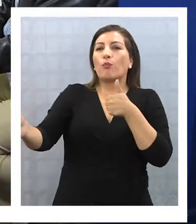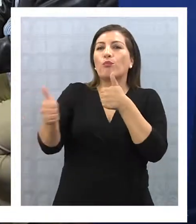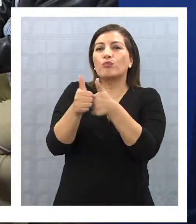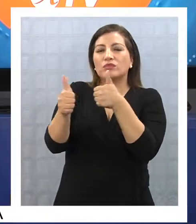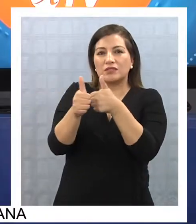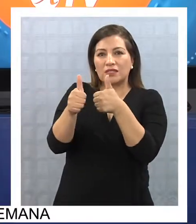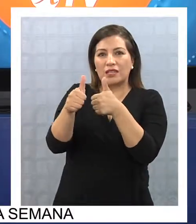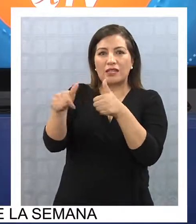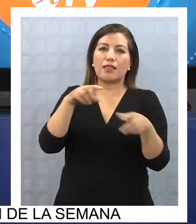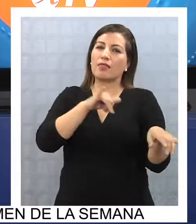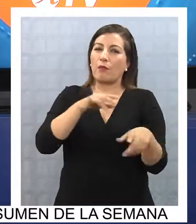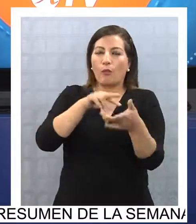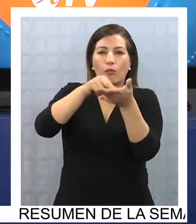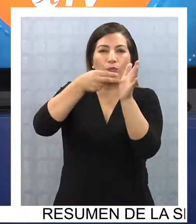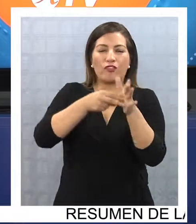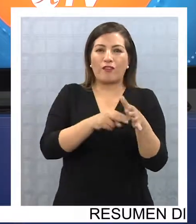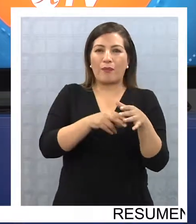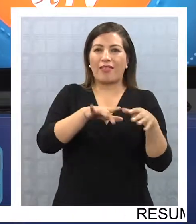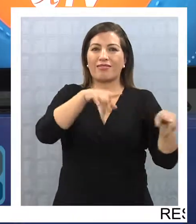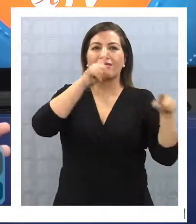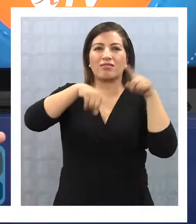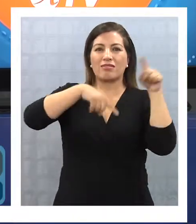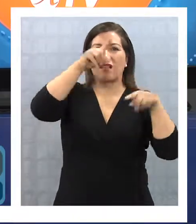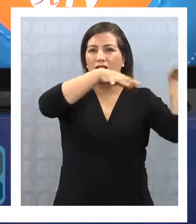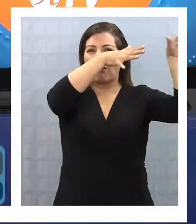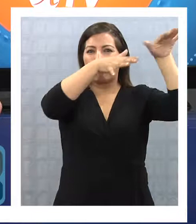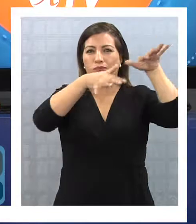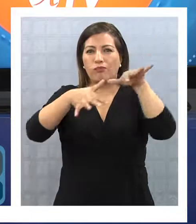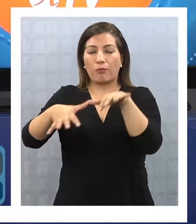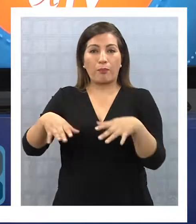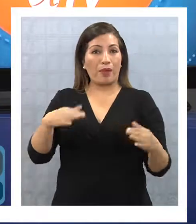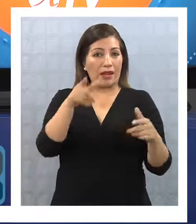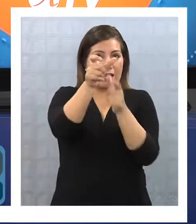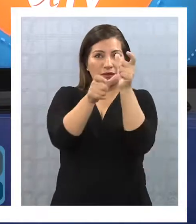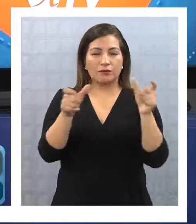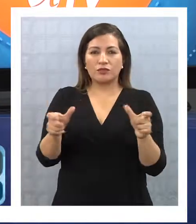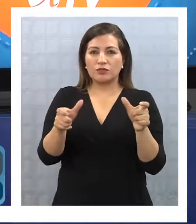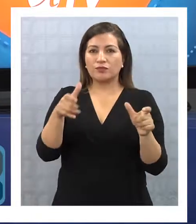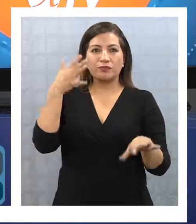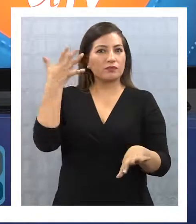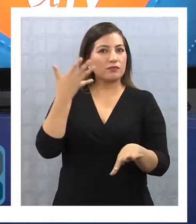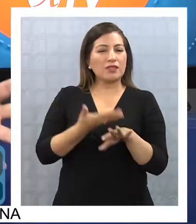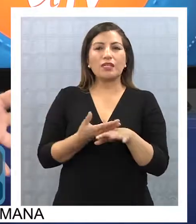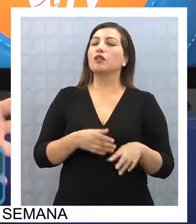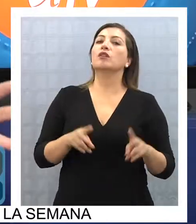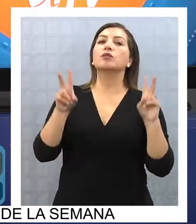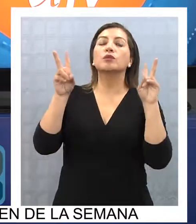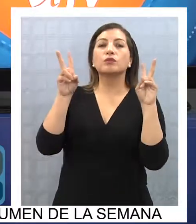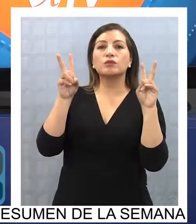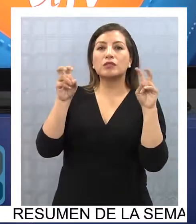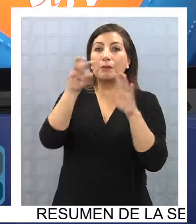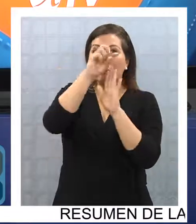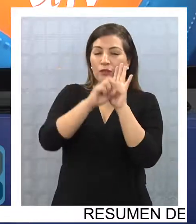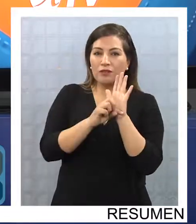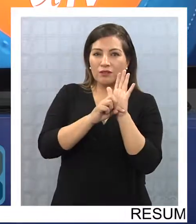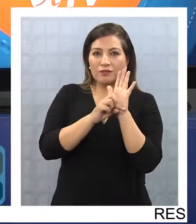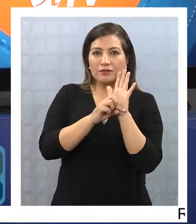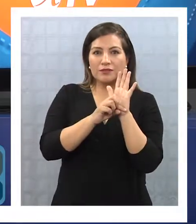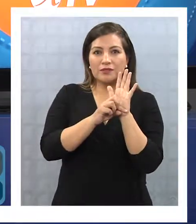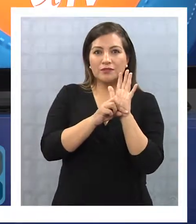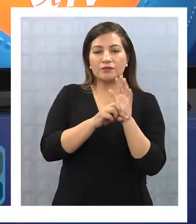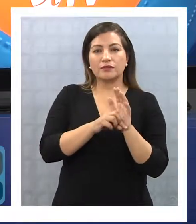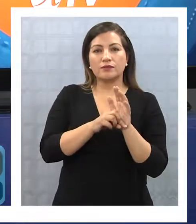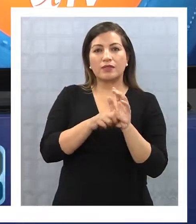algo subterránea. Entonces, lamentablemente, para la gente que percibe, digamos, que existe una suerte de cargarle la mano en términos de proyectos más o menos